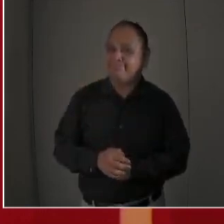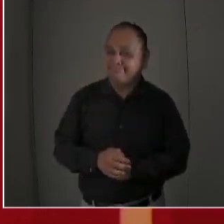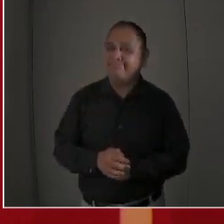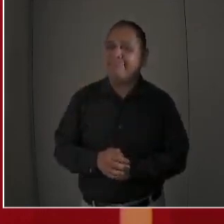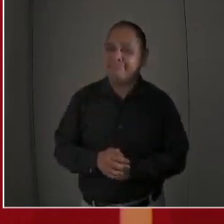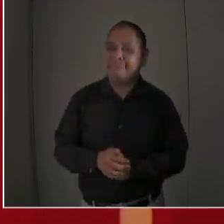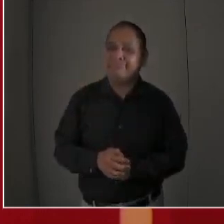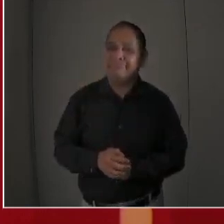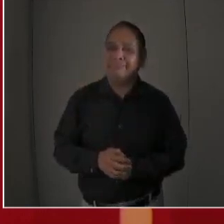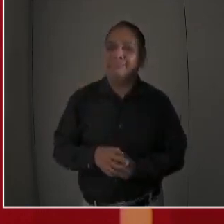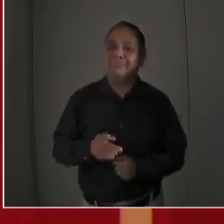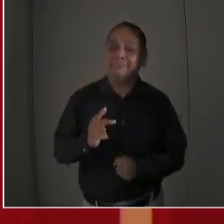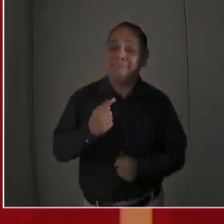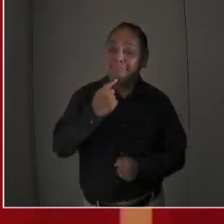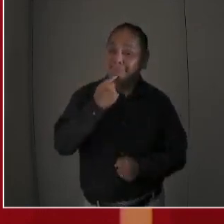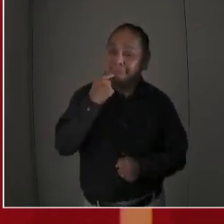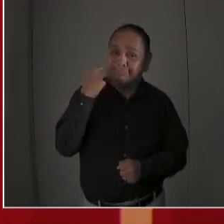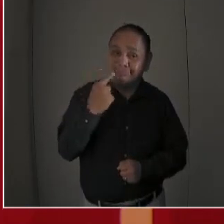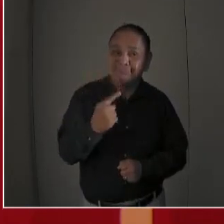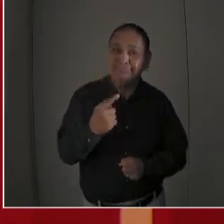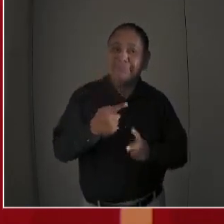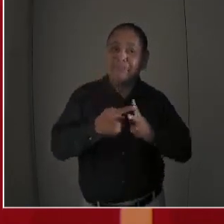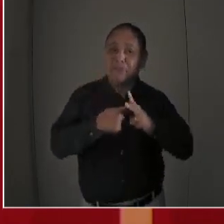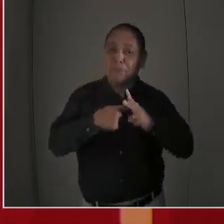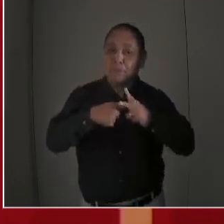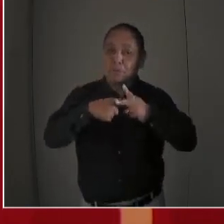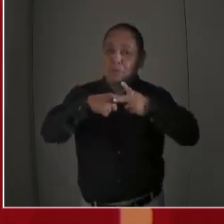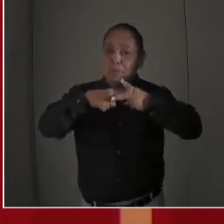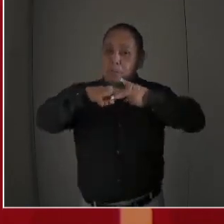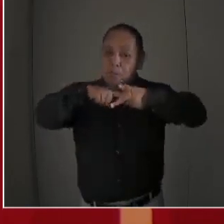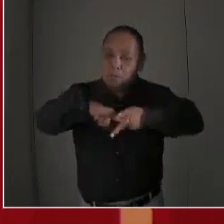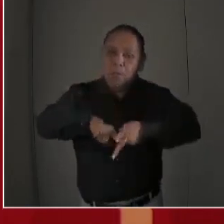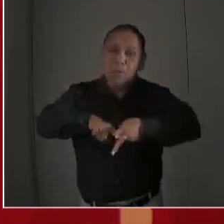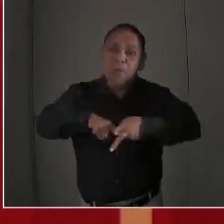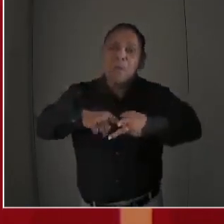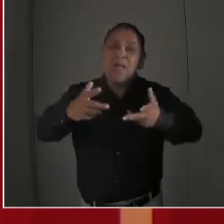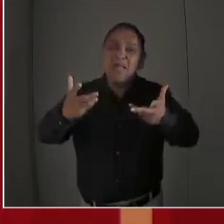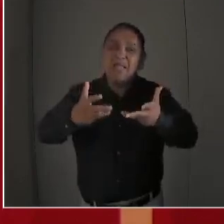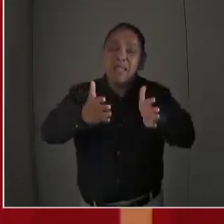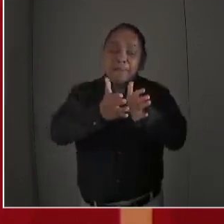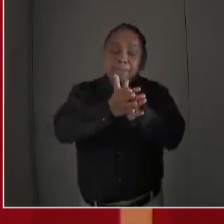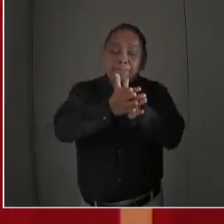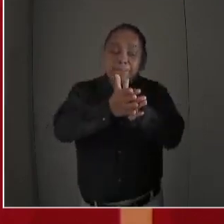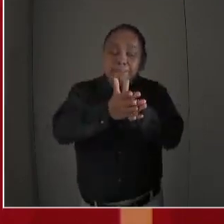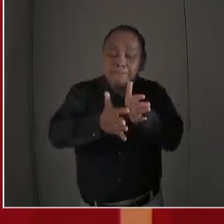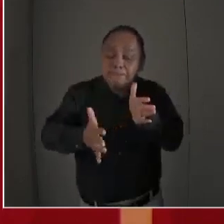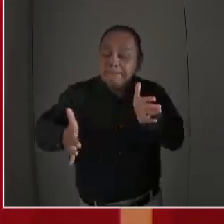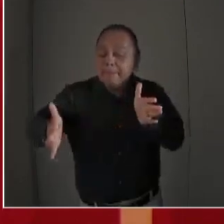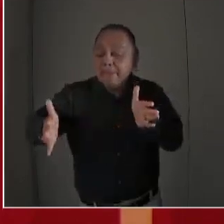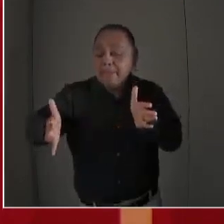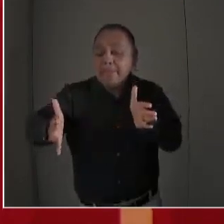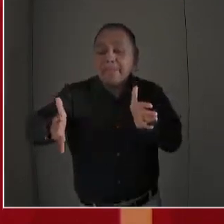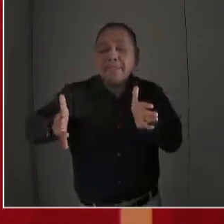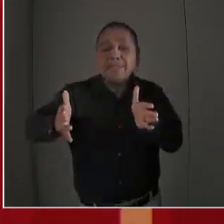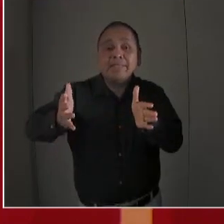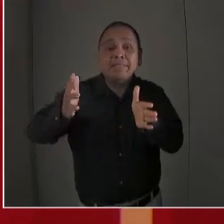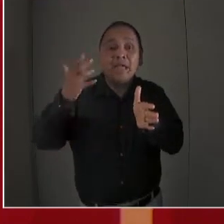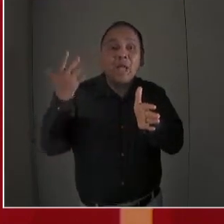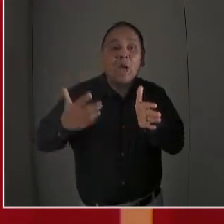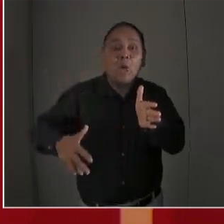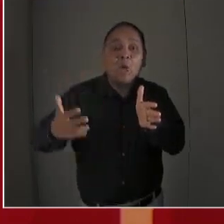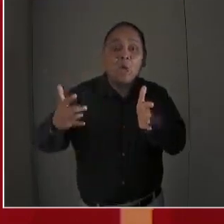requiere suerte, inició otra etapa, también